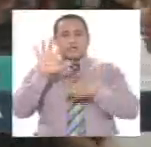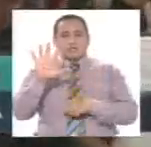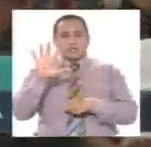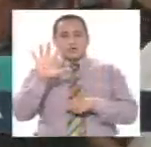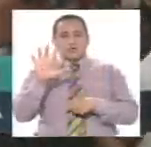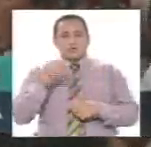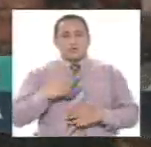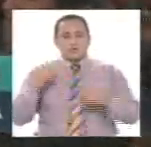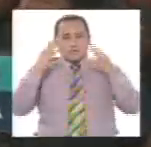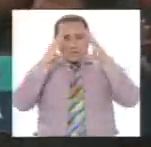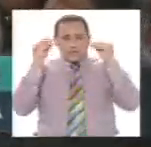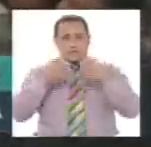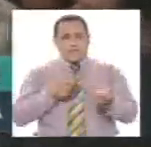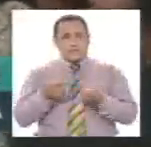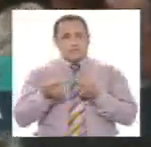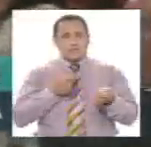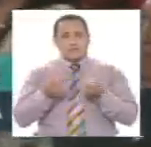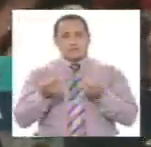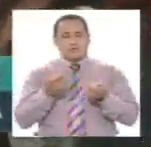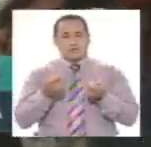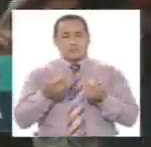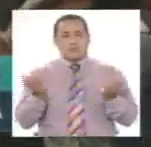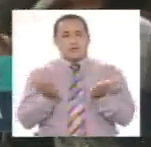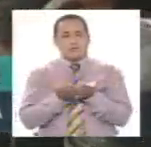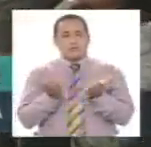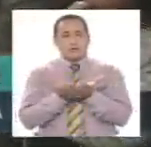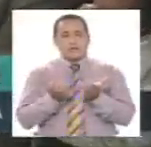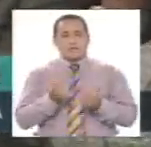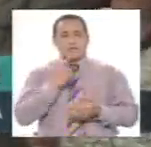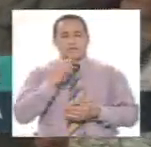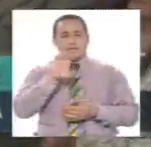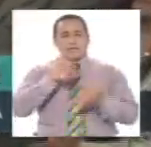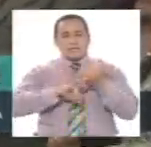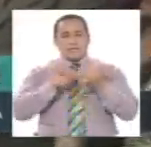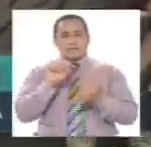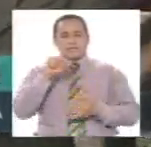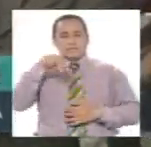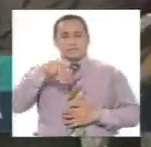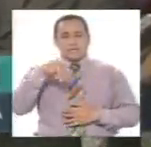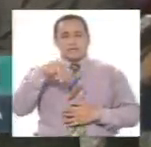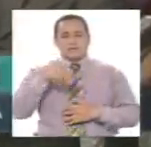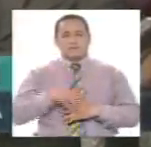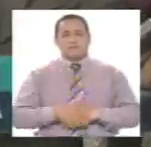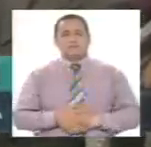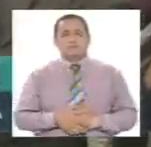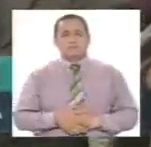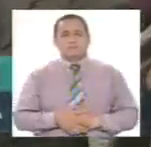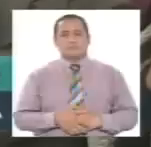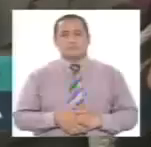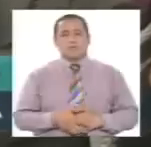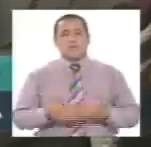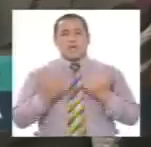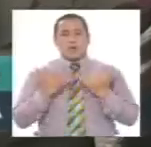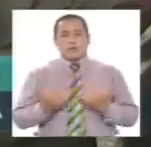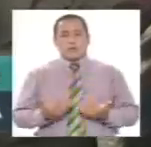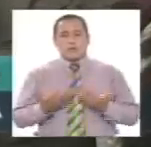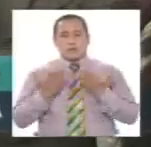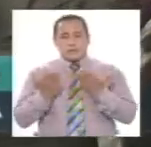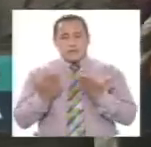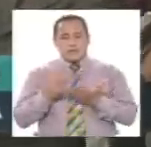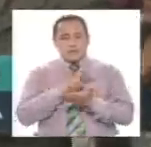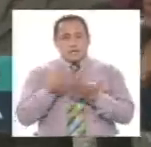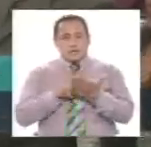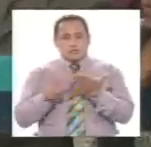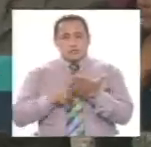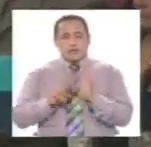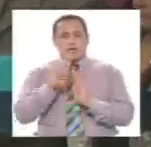1985. Es magíster en administración por la Escuela de Administración de Negocios para Graduados ESAM. Acto seguido, se hará